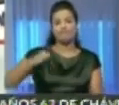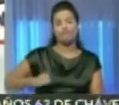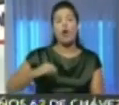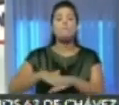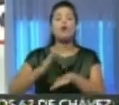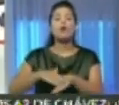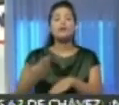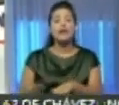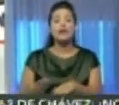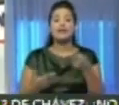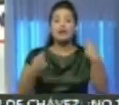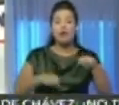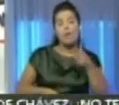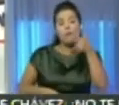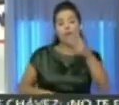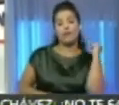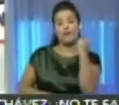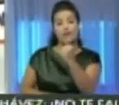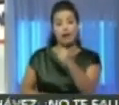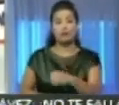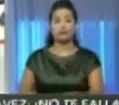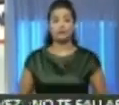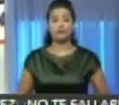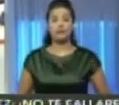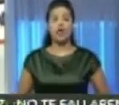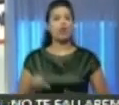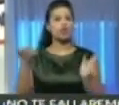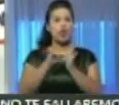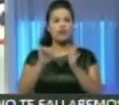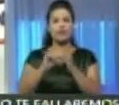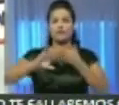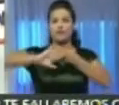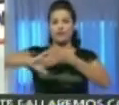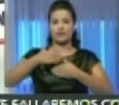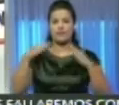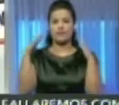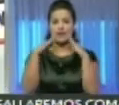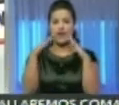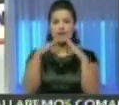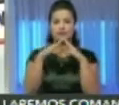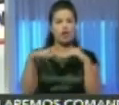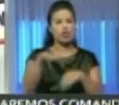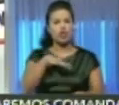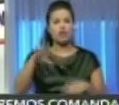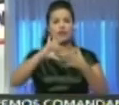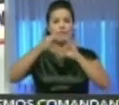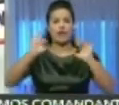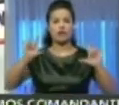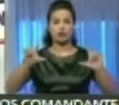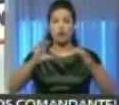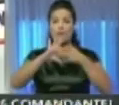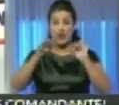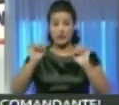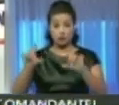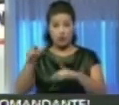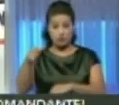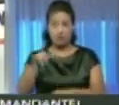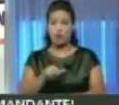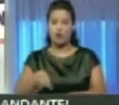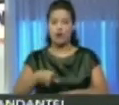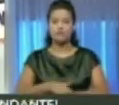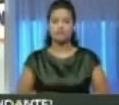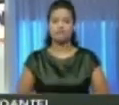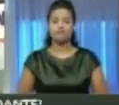de un atentado exactamente frente a mi casa en El Paraíso. Agradezco muy en